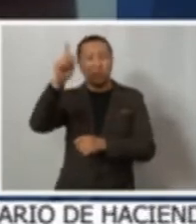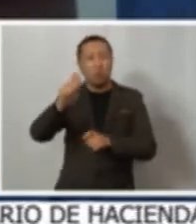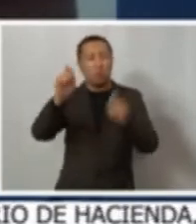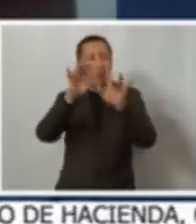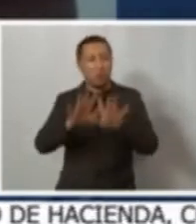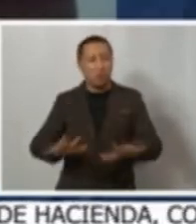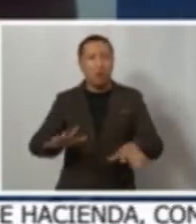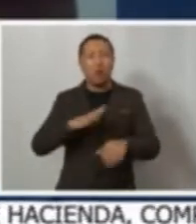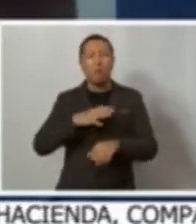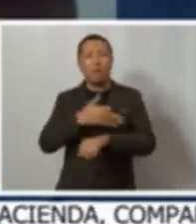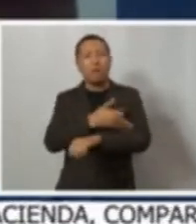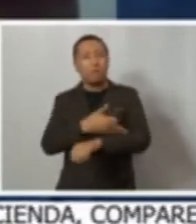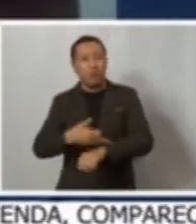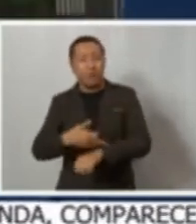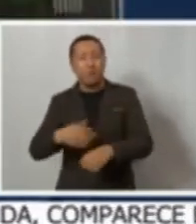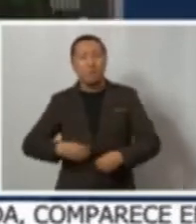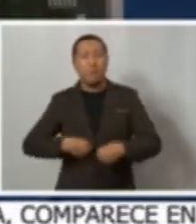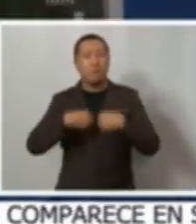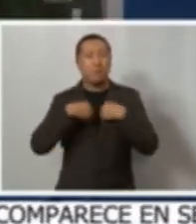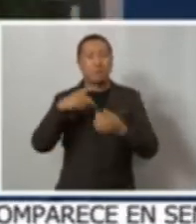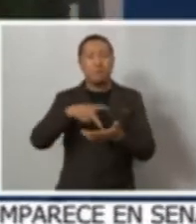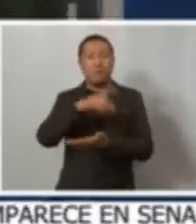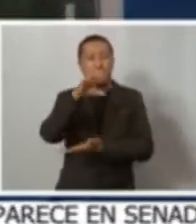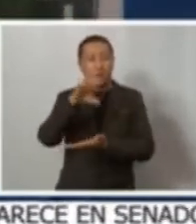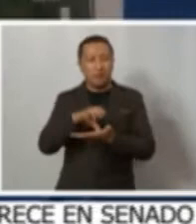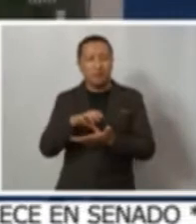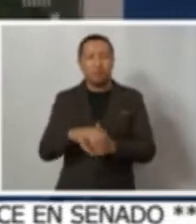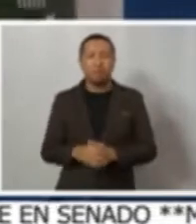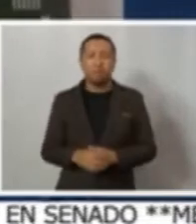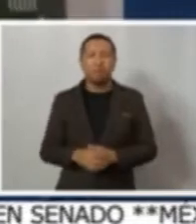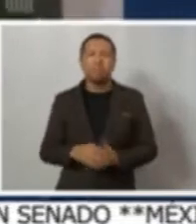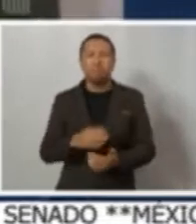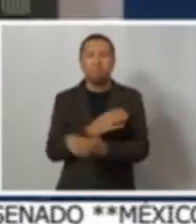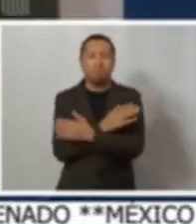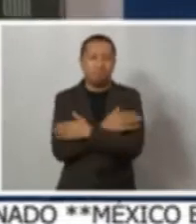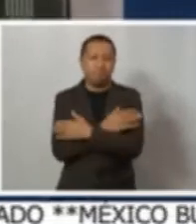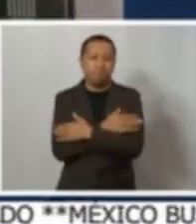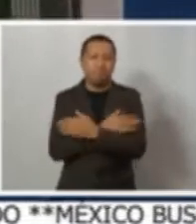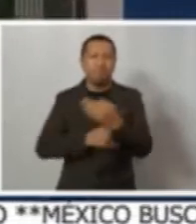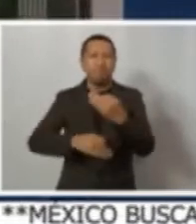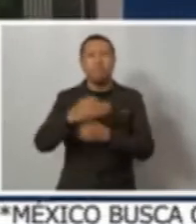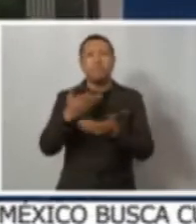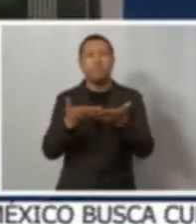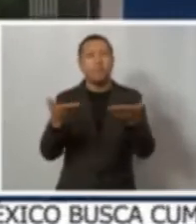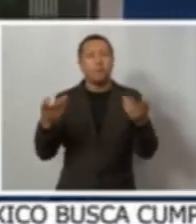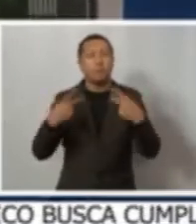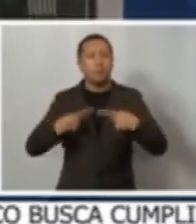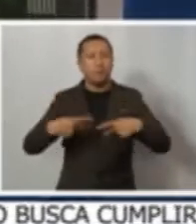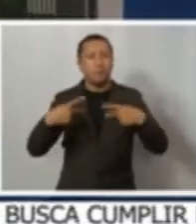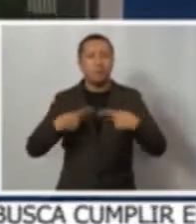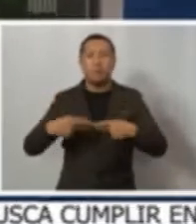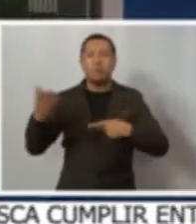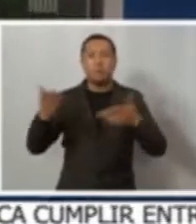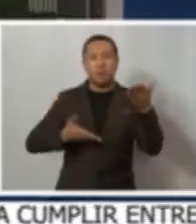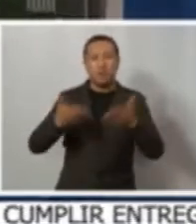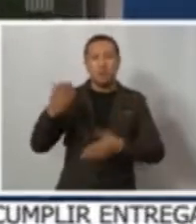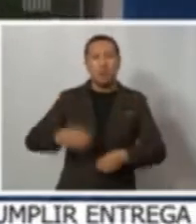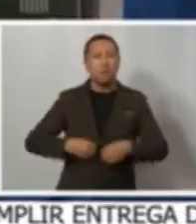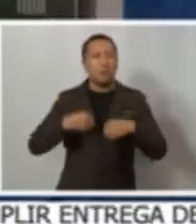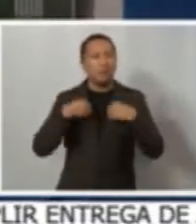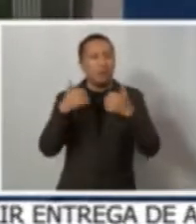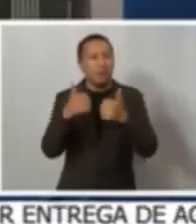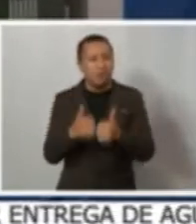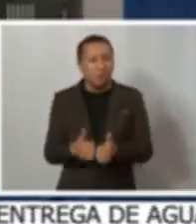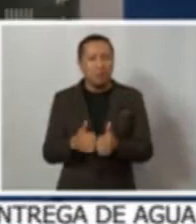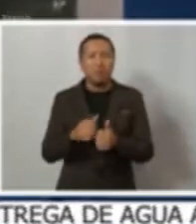familiares tabasqueños en Playa del Carmen. Un abrazo fuerte para toda la gente que ha venido a vivir a esta tierra